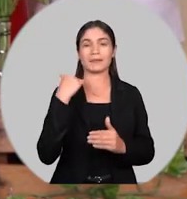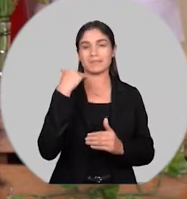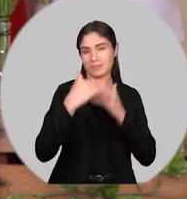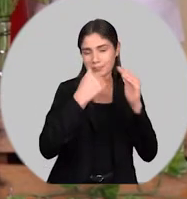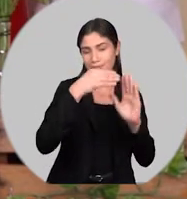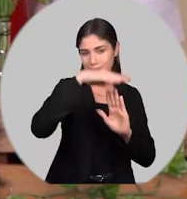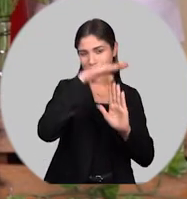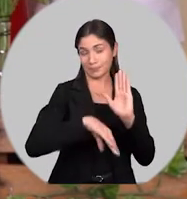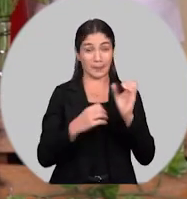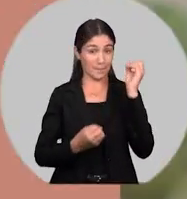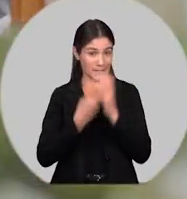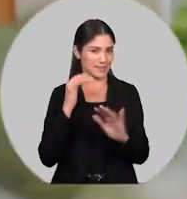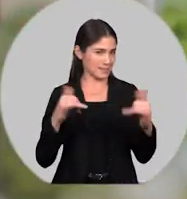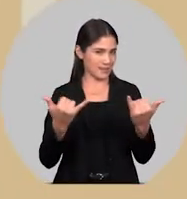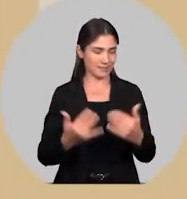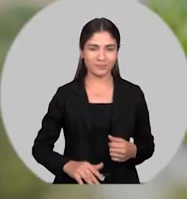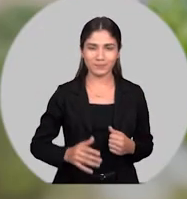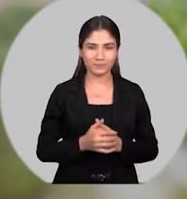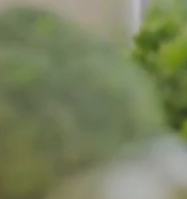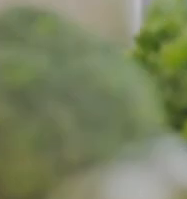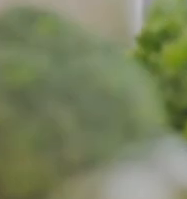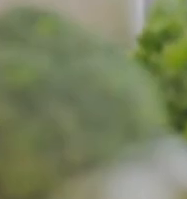receta es para vos. ¡Arrancamos!